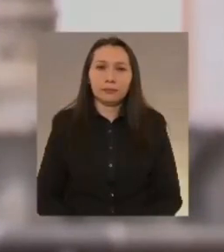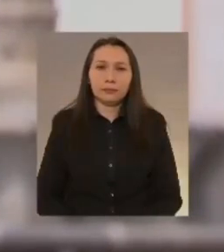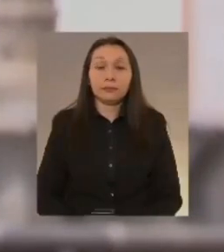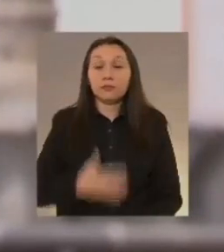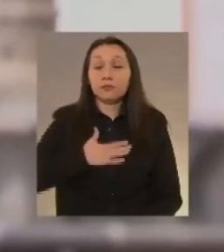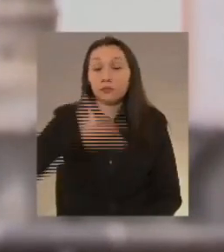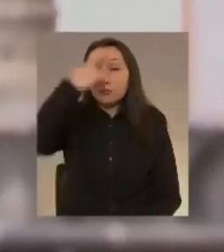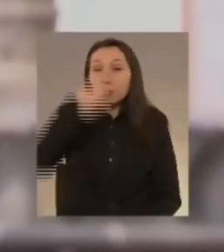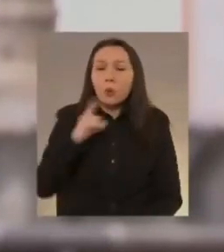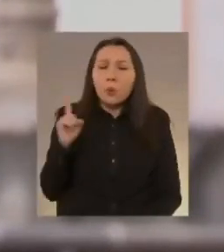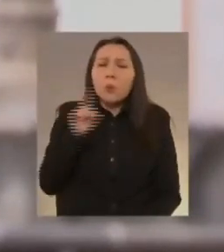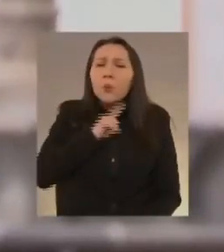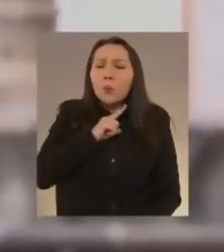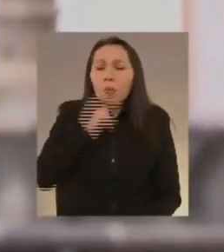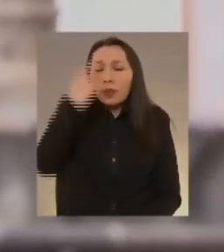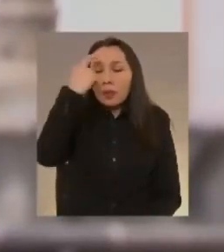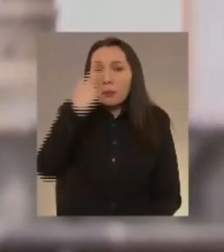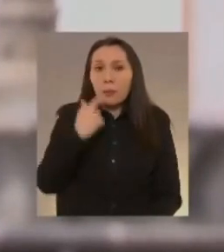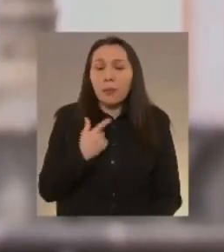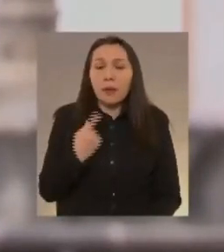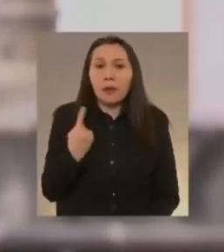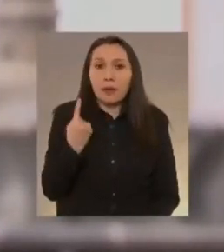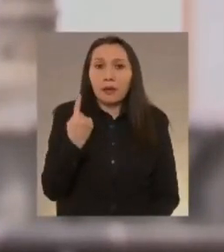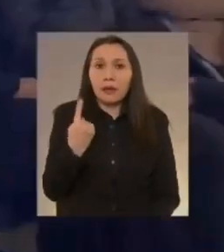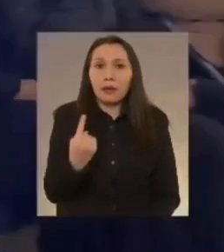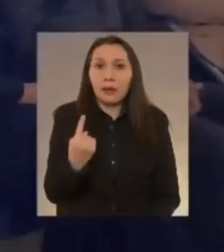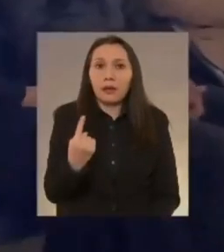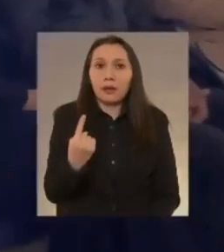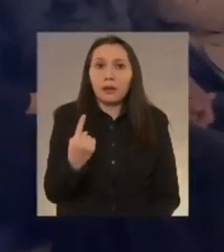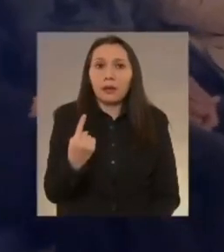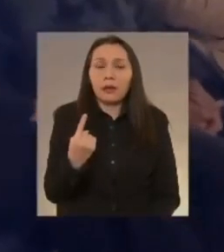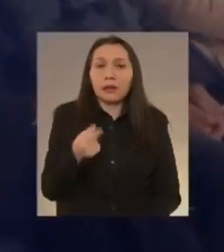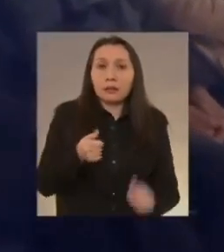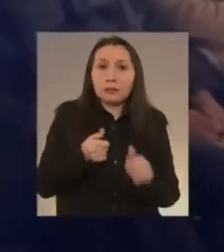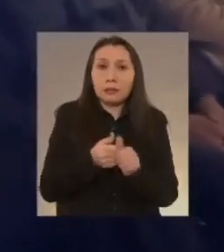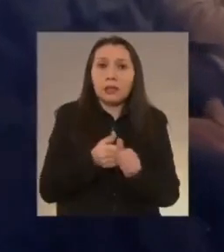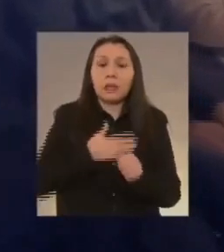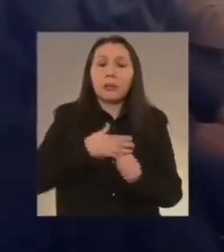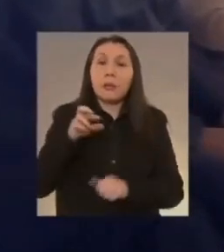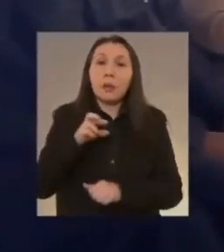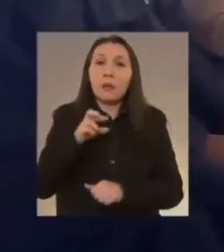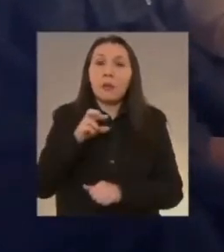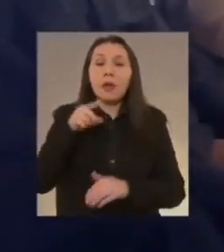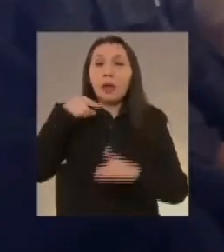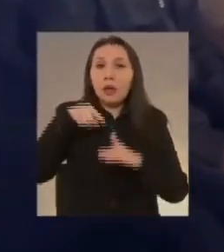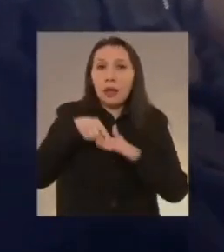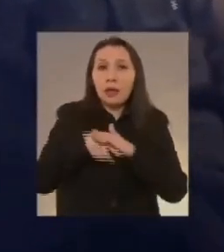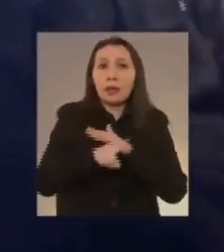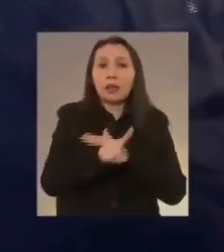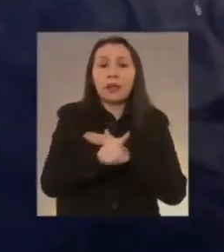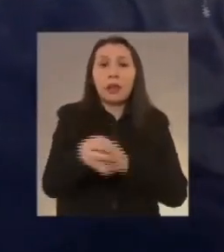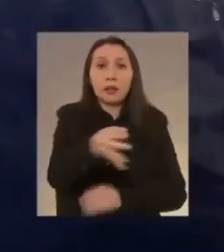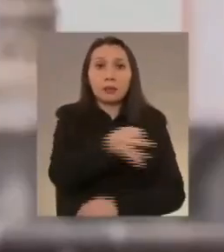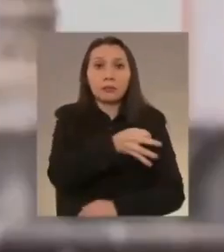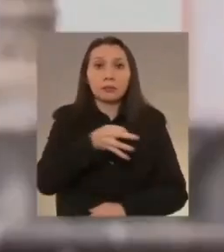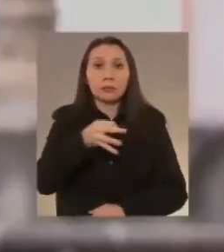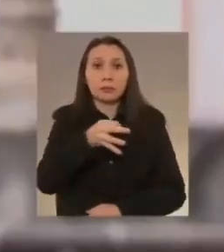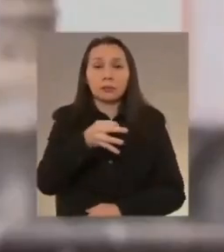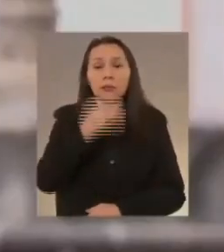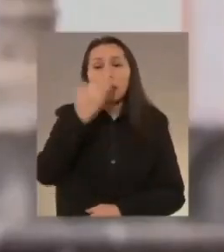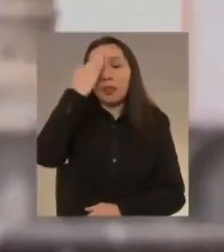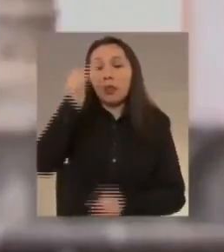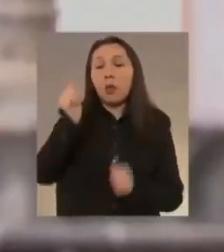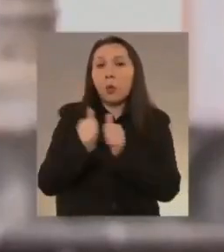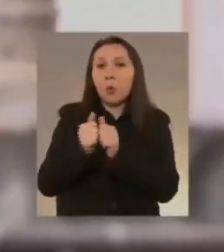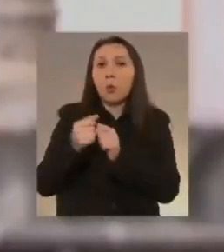Me tocó ser la última persona del entorno de mi padre y entrar al palacio ese día, junto a